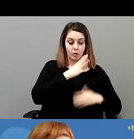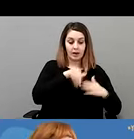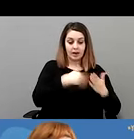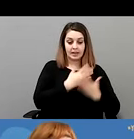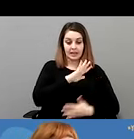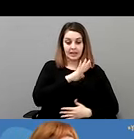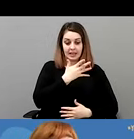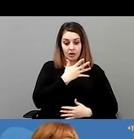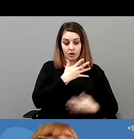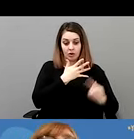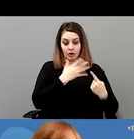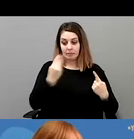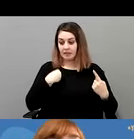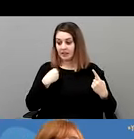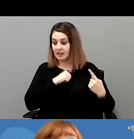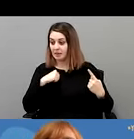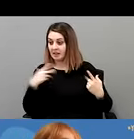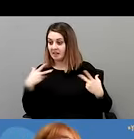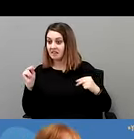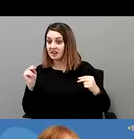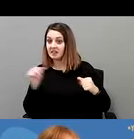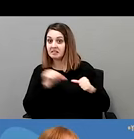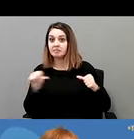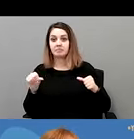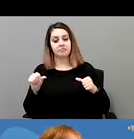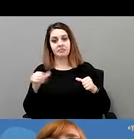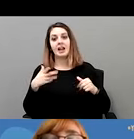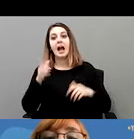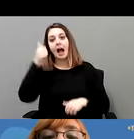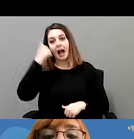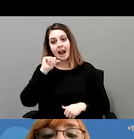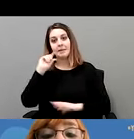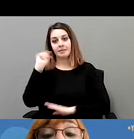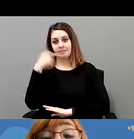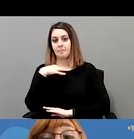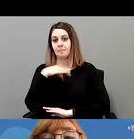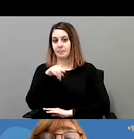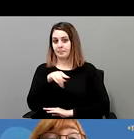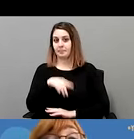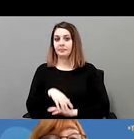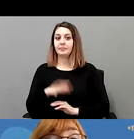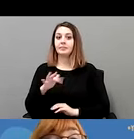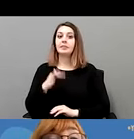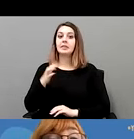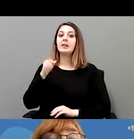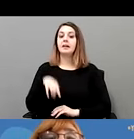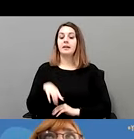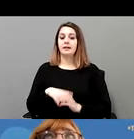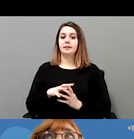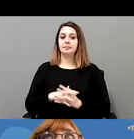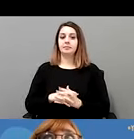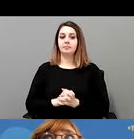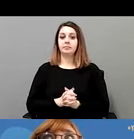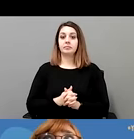no tiene vida independiente. Bueno, pues Álava lo hace posible, ¿vale? Luego también hace posible otra cosa, y es que